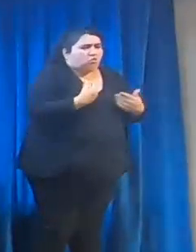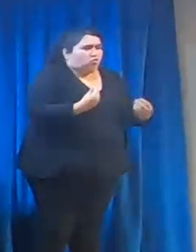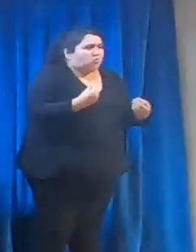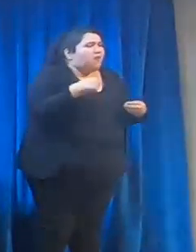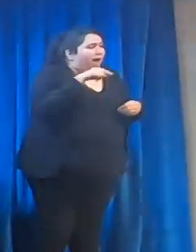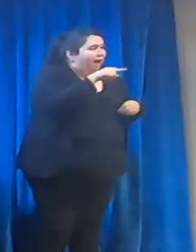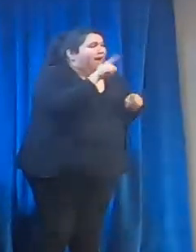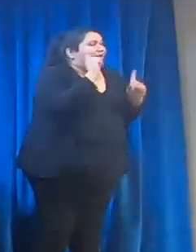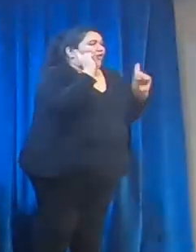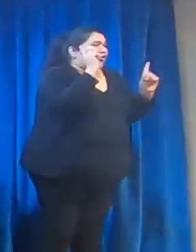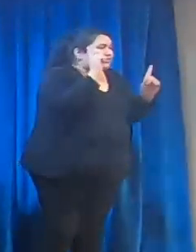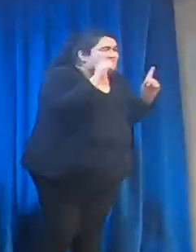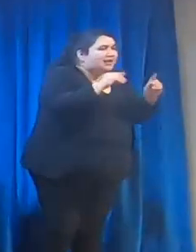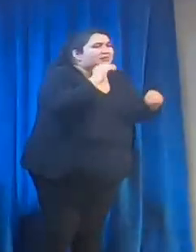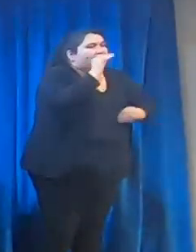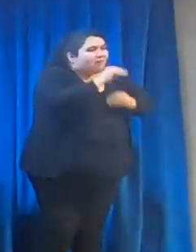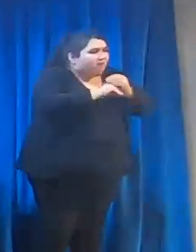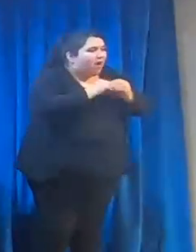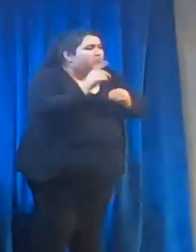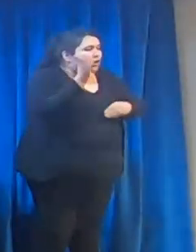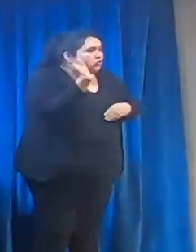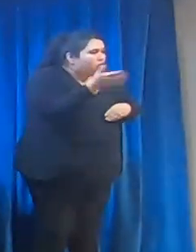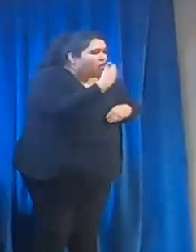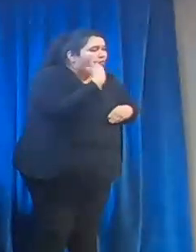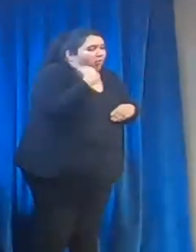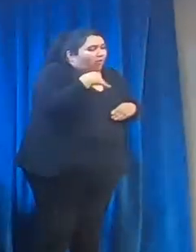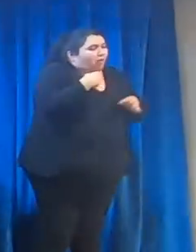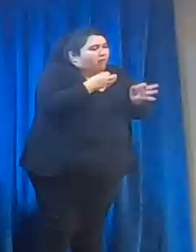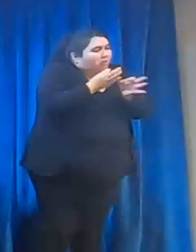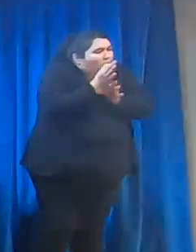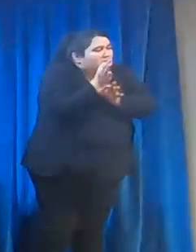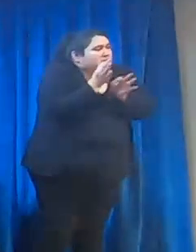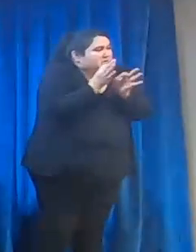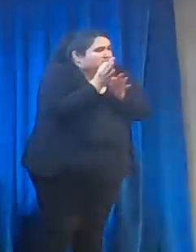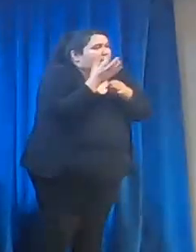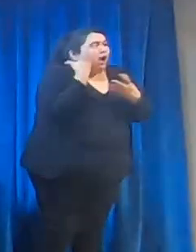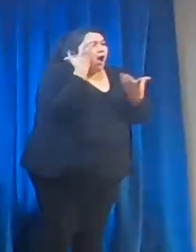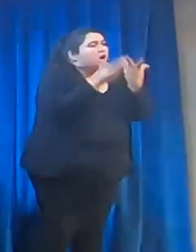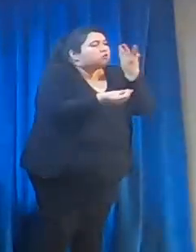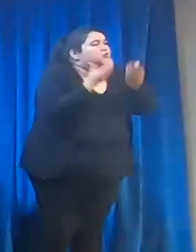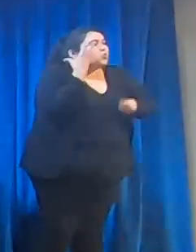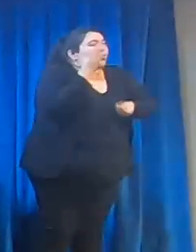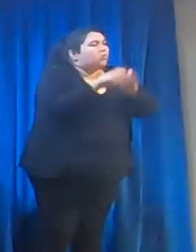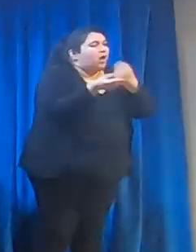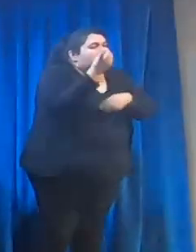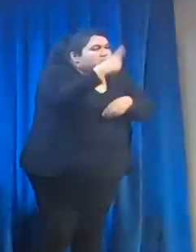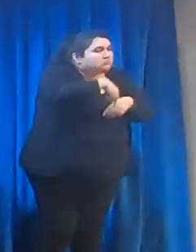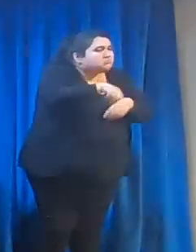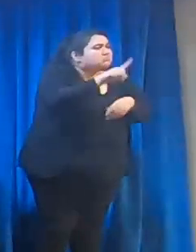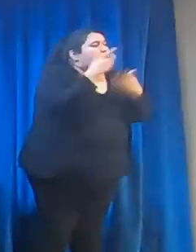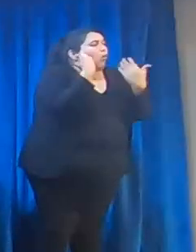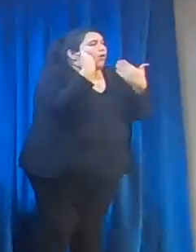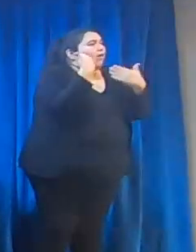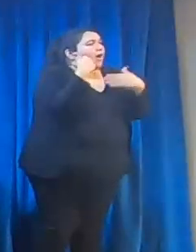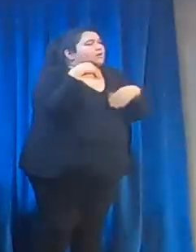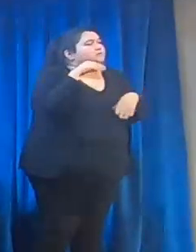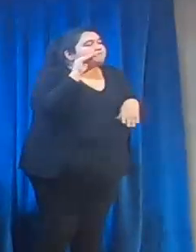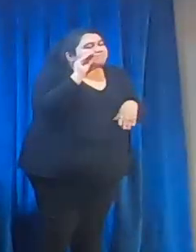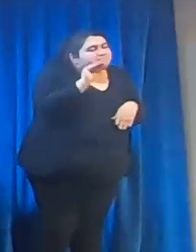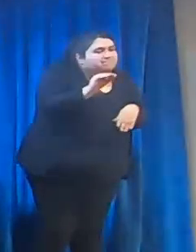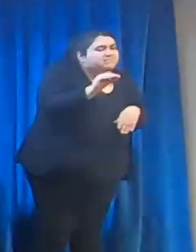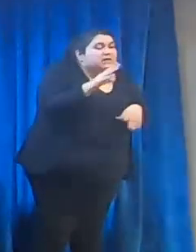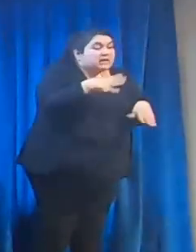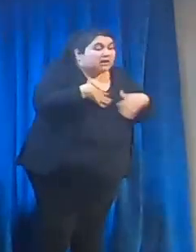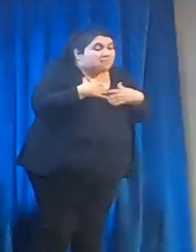están los docentes, las familias, todos los que podemos enseñar y ayudar a que los chicos puedan llamar a aquel que la